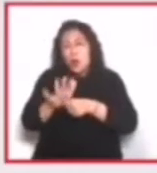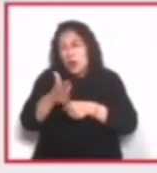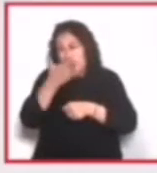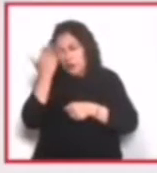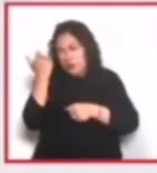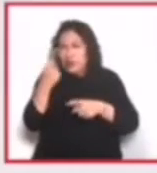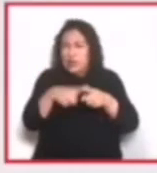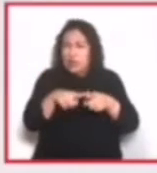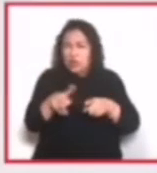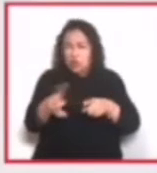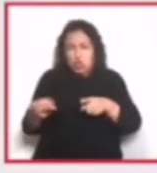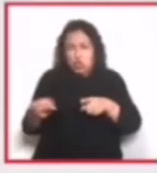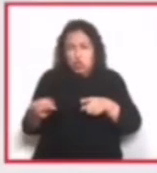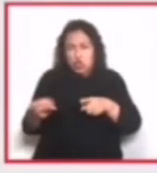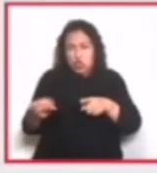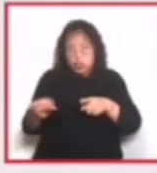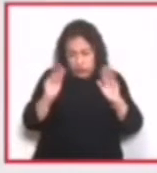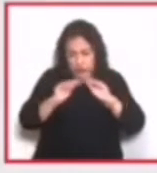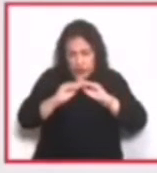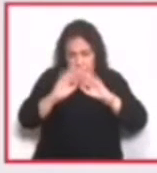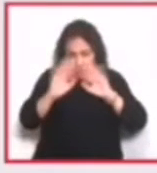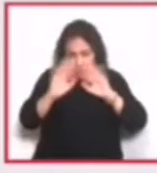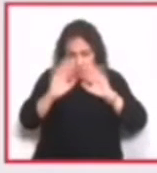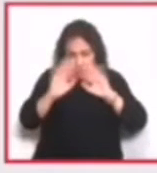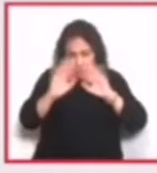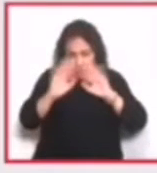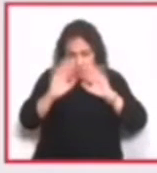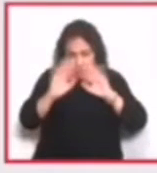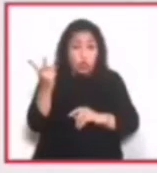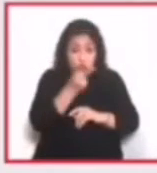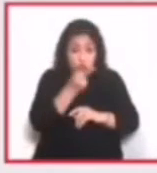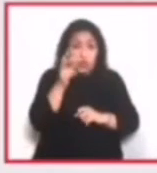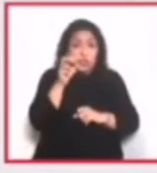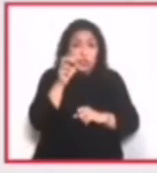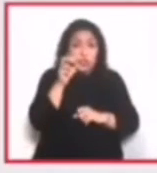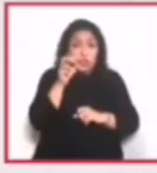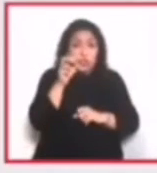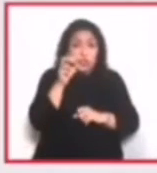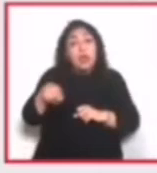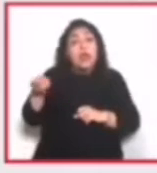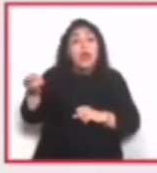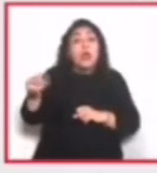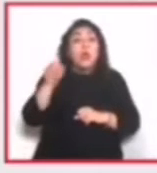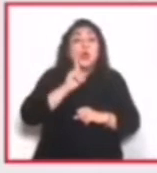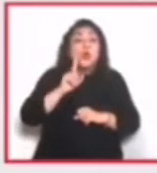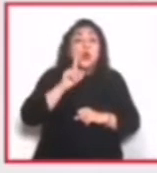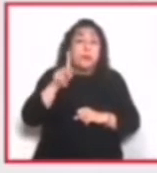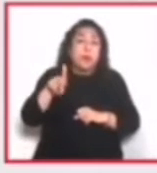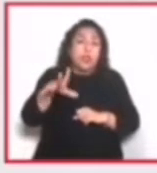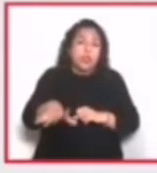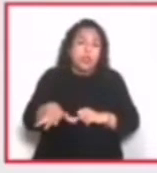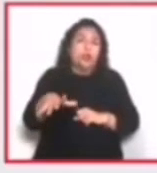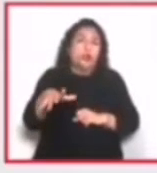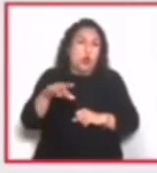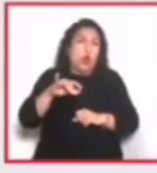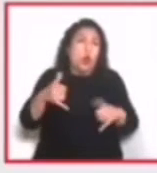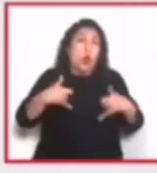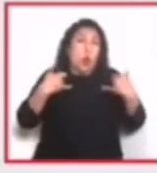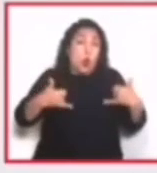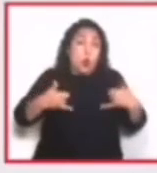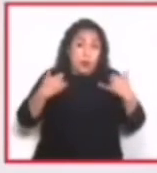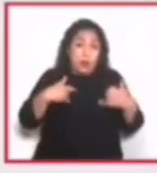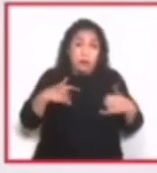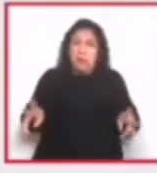madre o de su abuela, pero que ellas sí contribuyeron a la prostitución de una joven, Juana Barraza, y que la